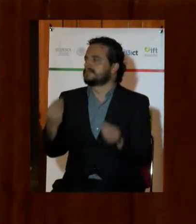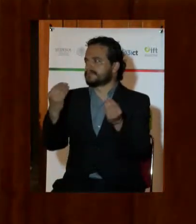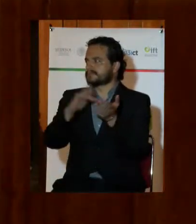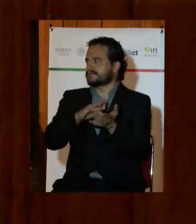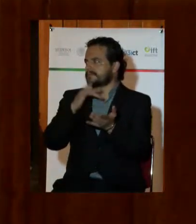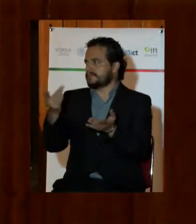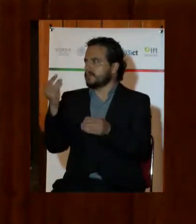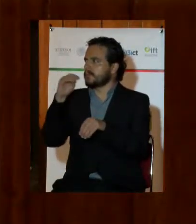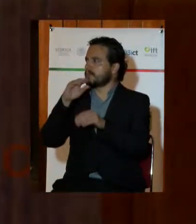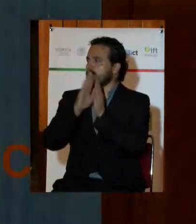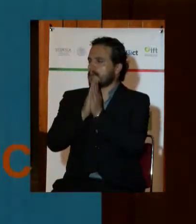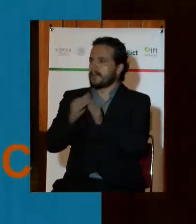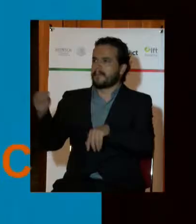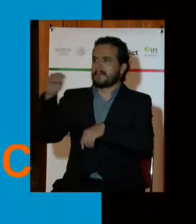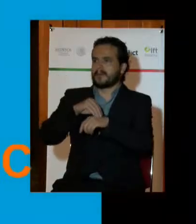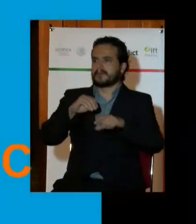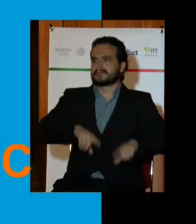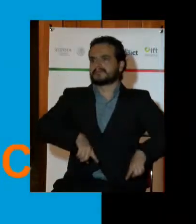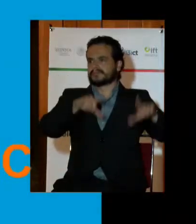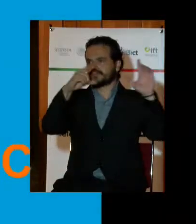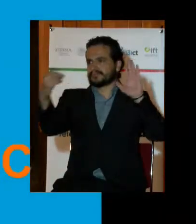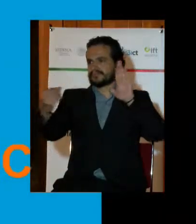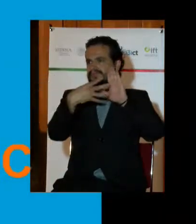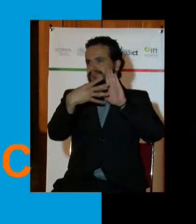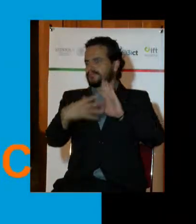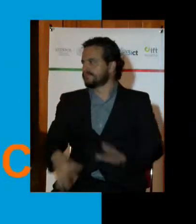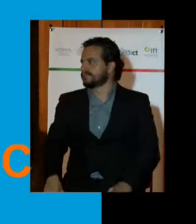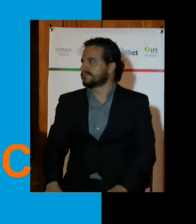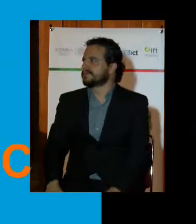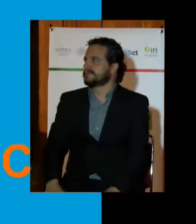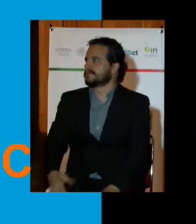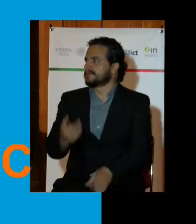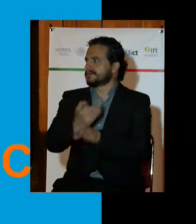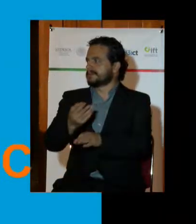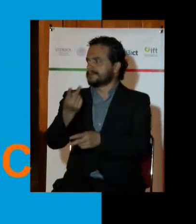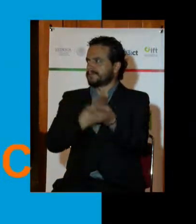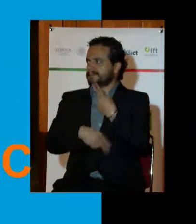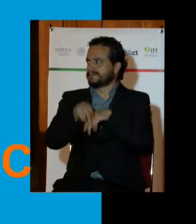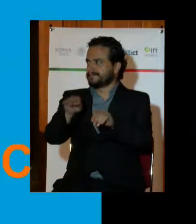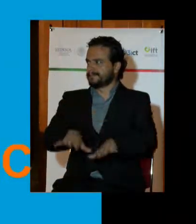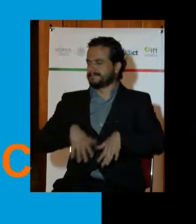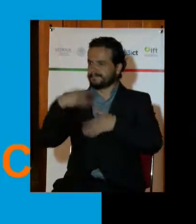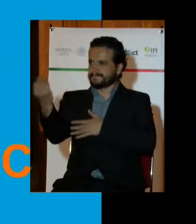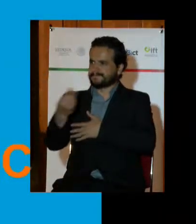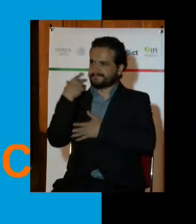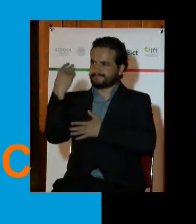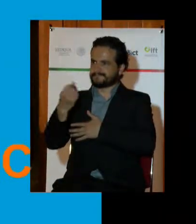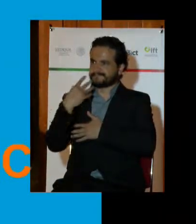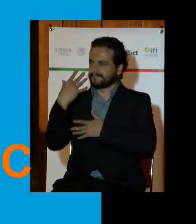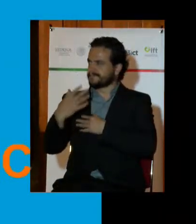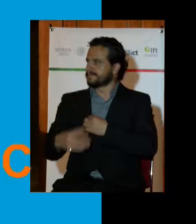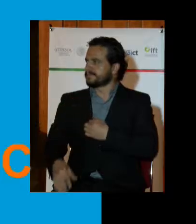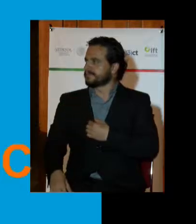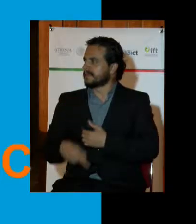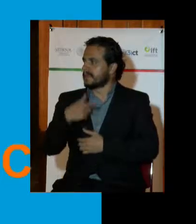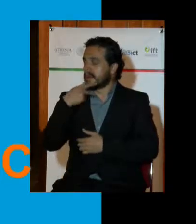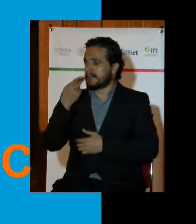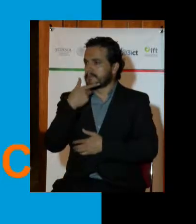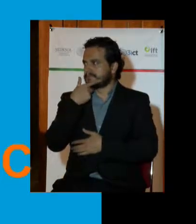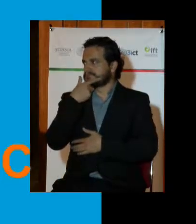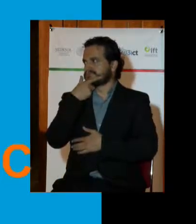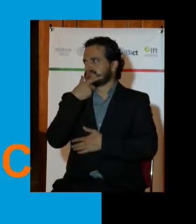presentación, por favor, en las pantallas. Y abusando un poco de la audiencia, voy a comenzar en inglés. Entonces, para aquellos que necesiten la